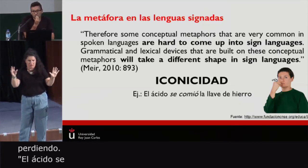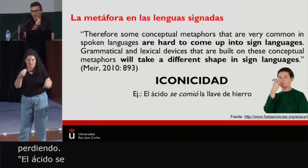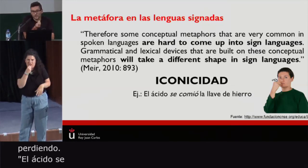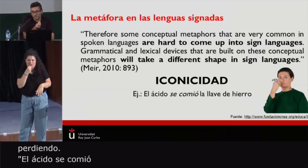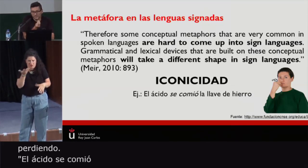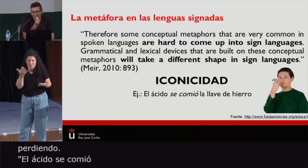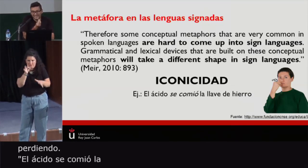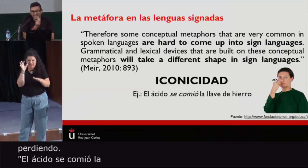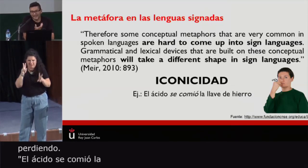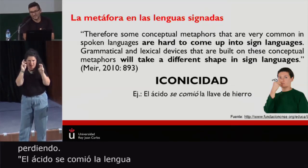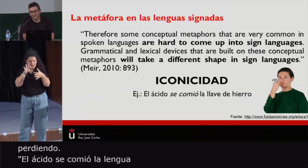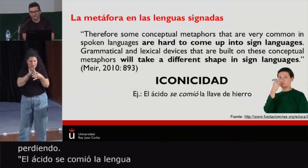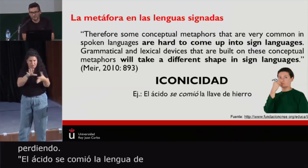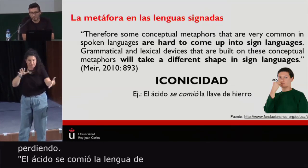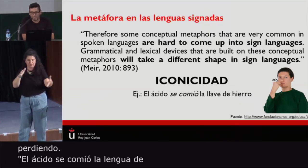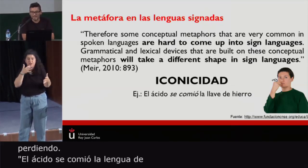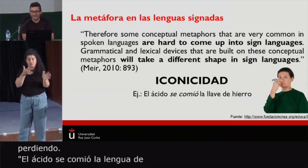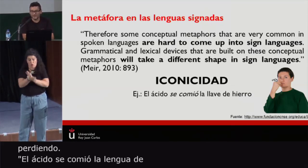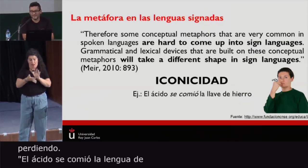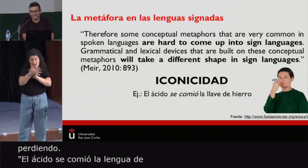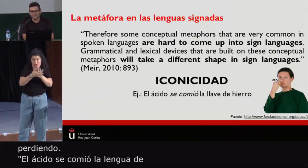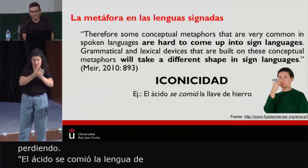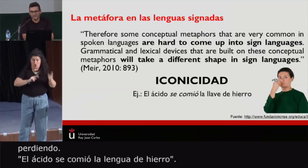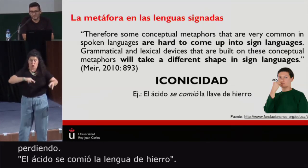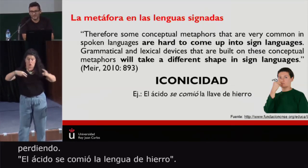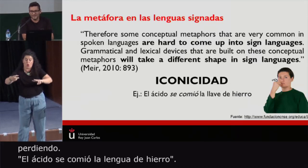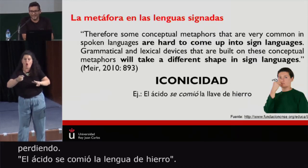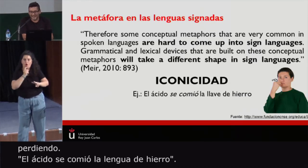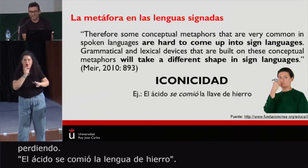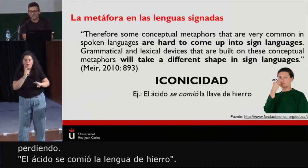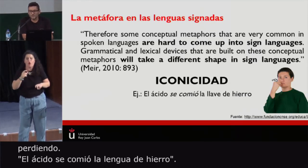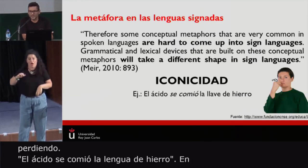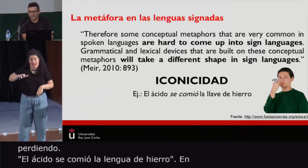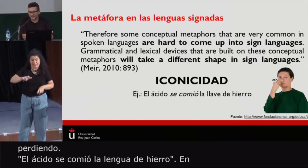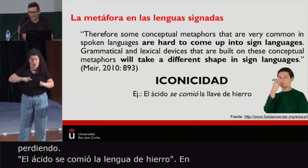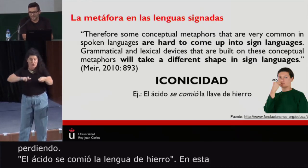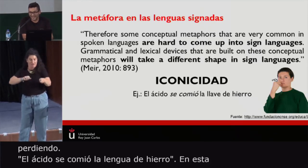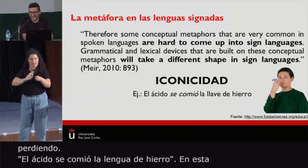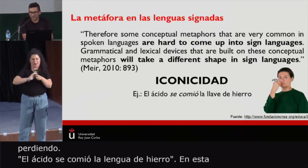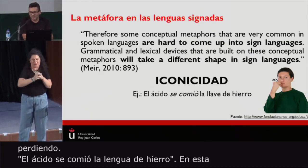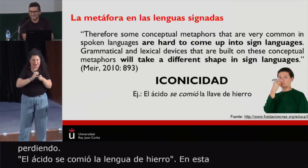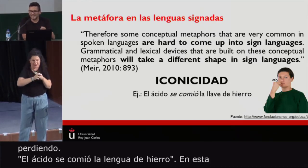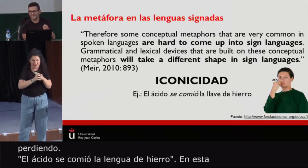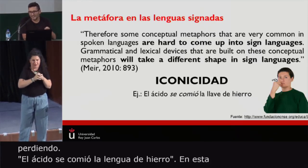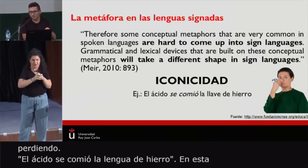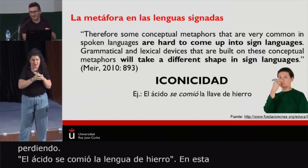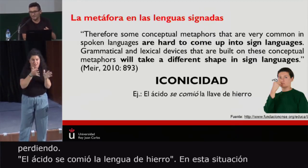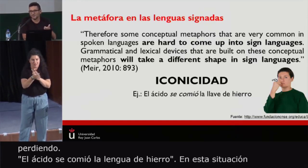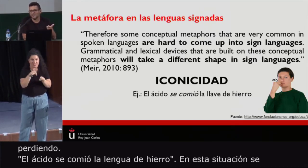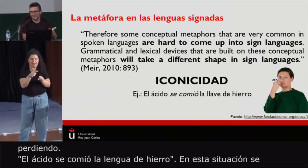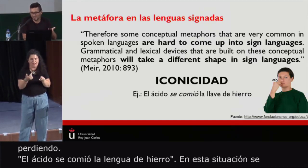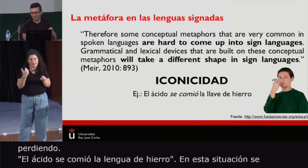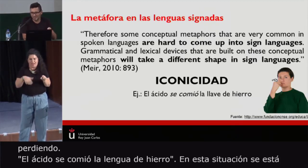signo icónico, porque realizas la acción, ¿no? Claro, en esta situación, el ácido se comió la llave de hierro, se le está dando